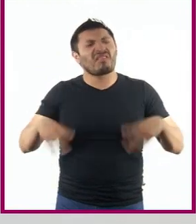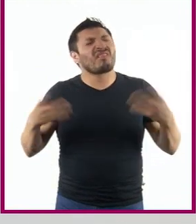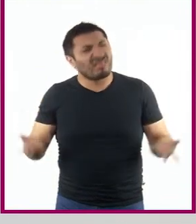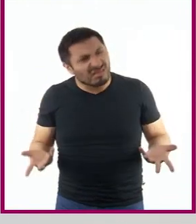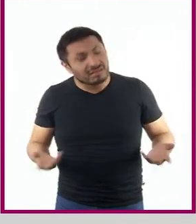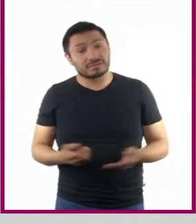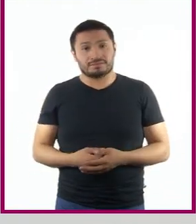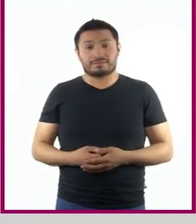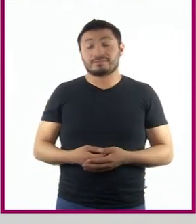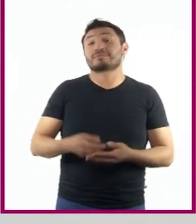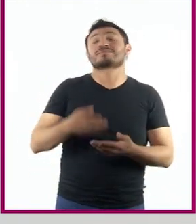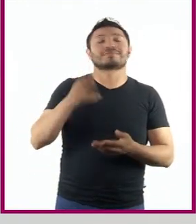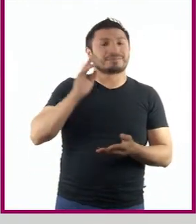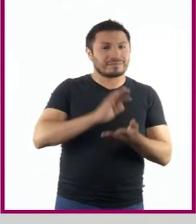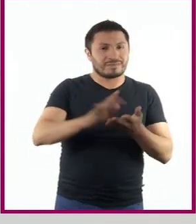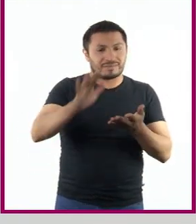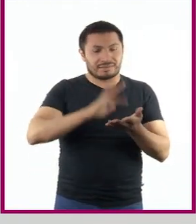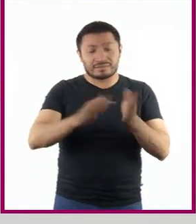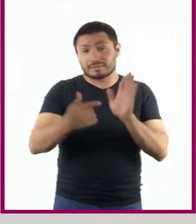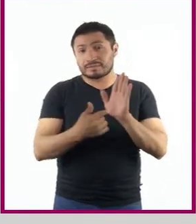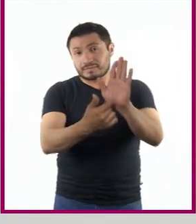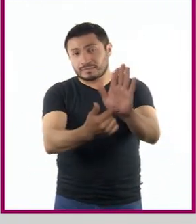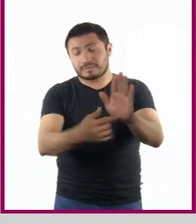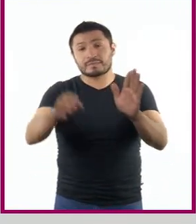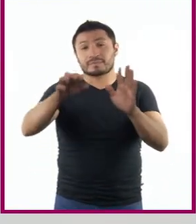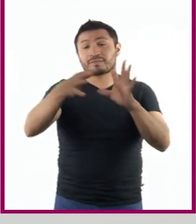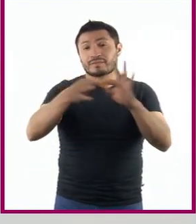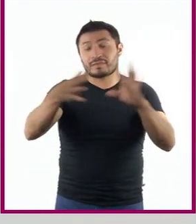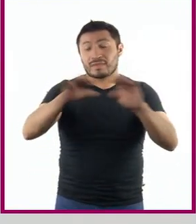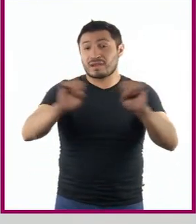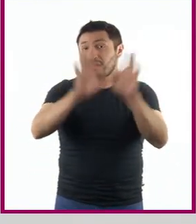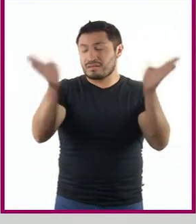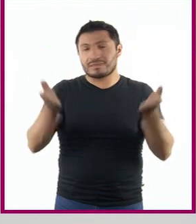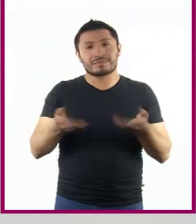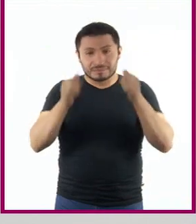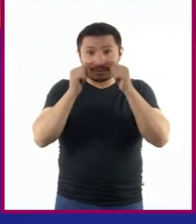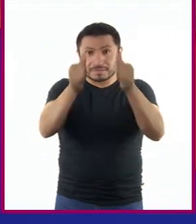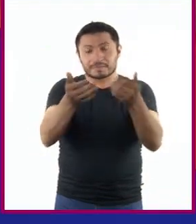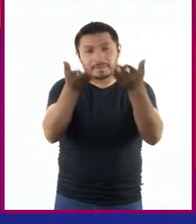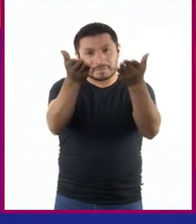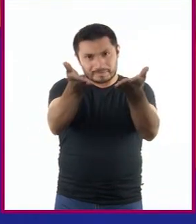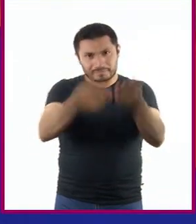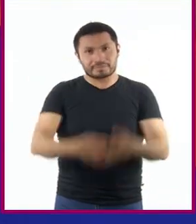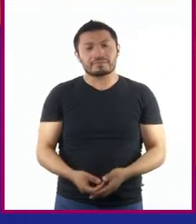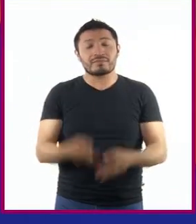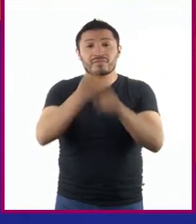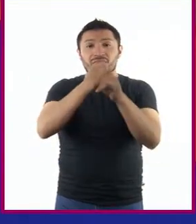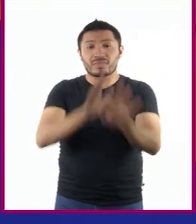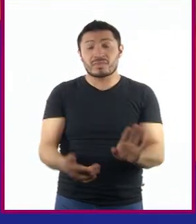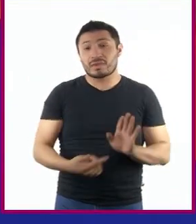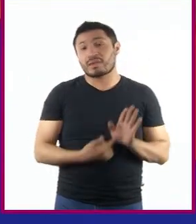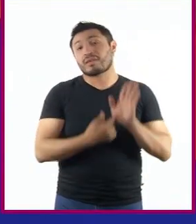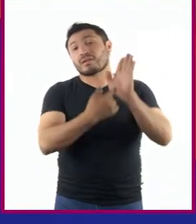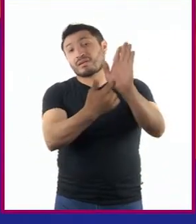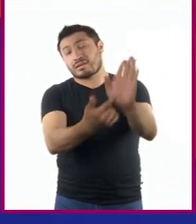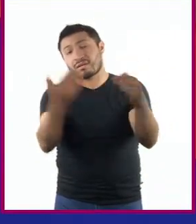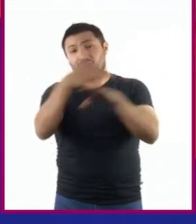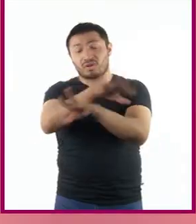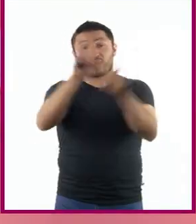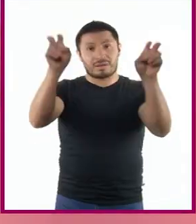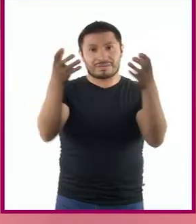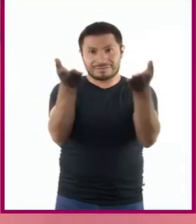si leemos un extracto de un texto para ejemplificar mejor? Presten atención a la información que se presenta acerca del